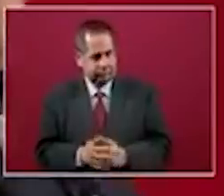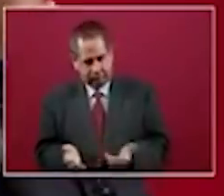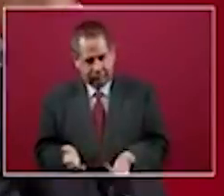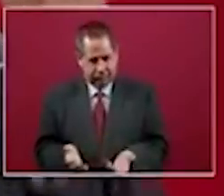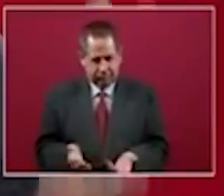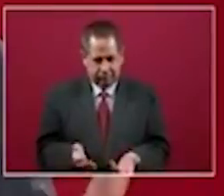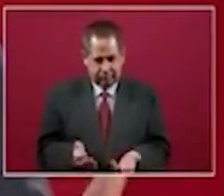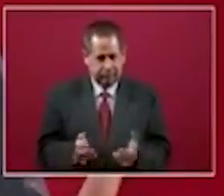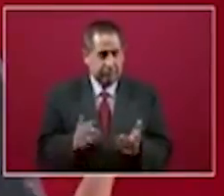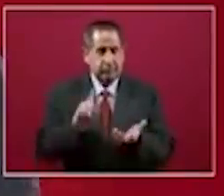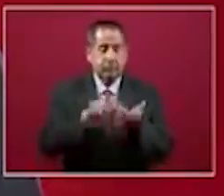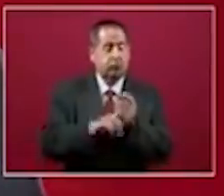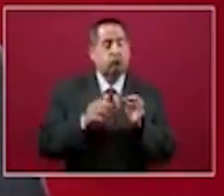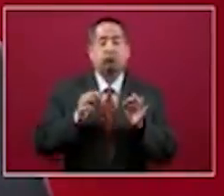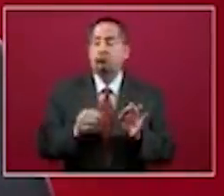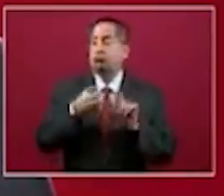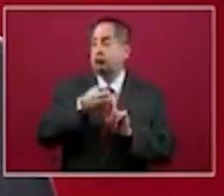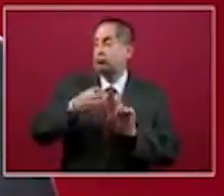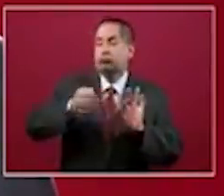Entonces, todo era formalidad.